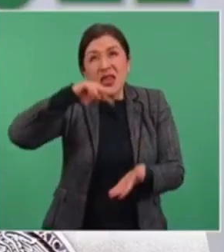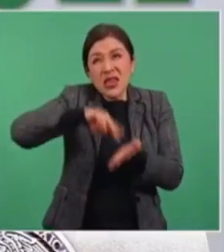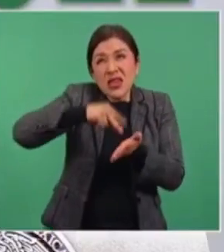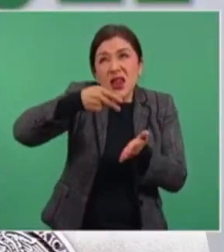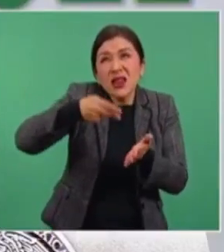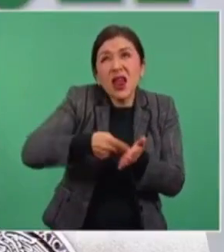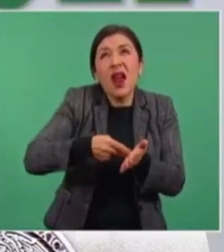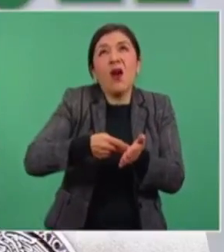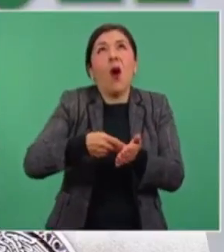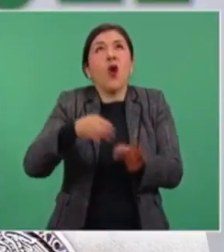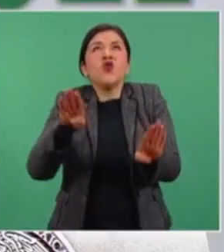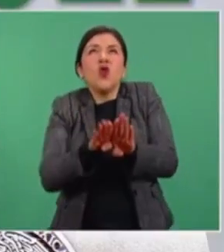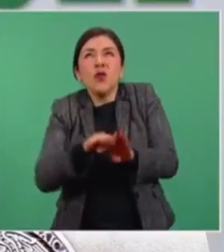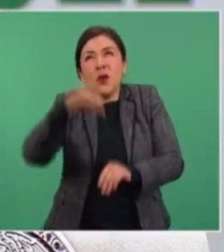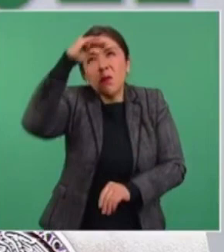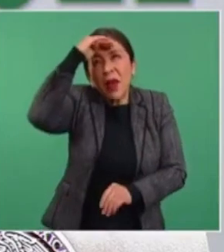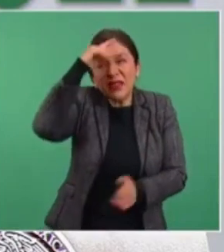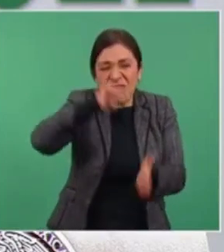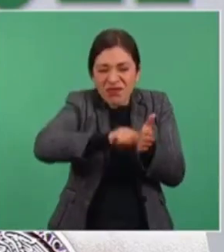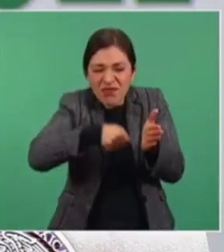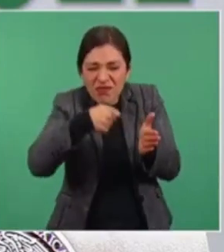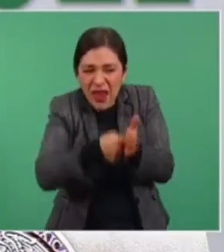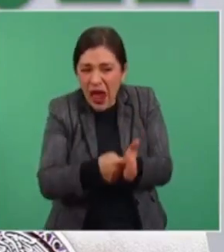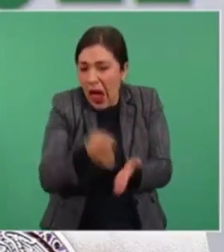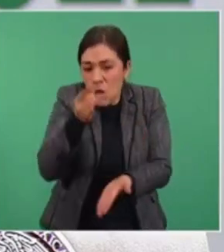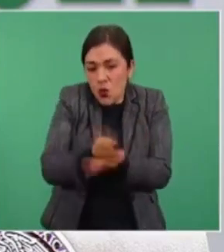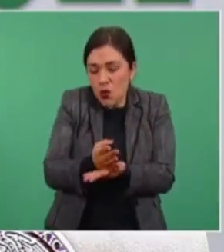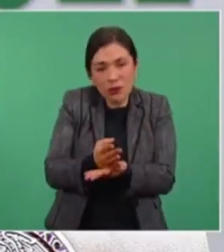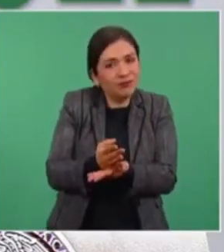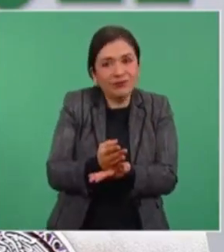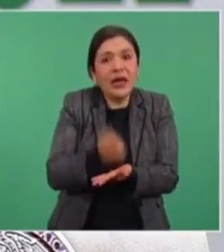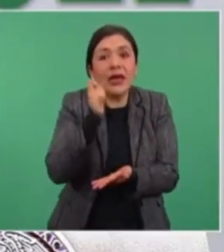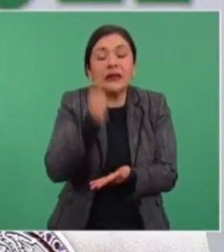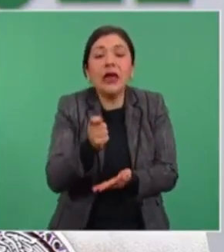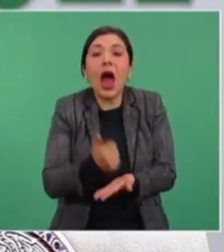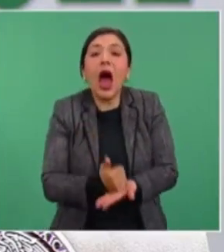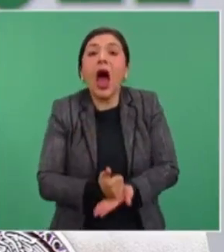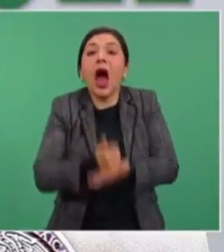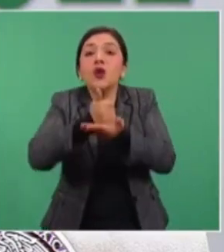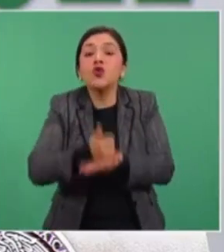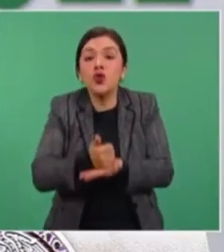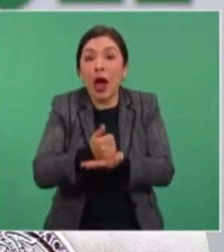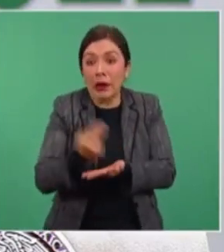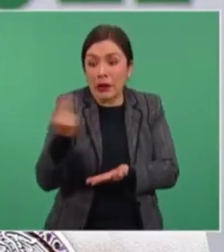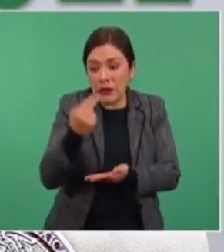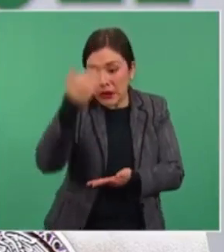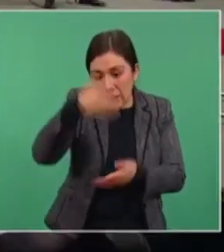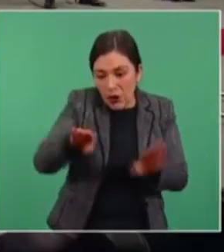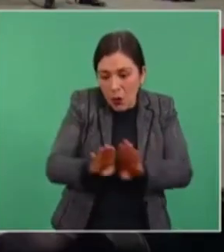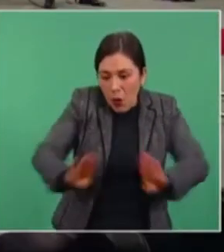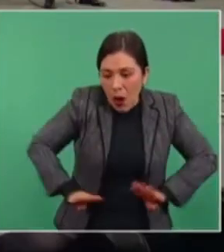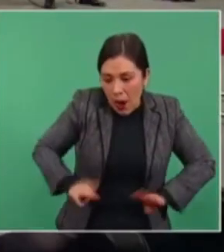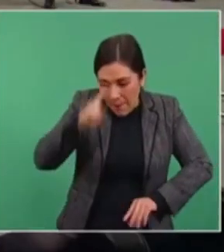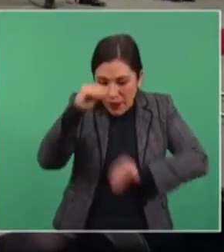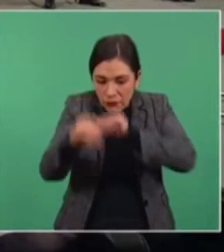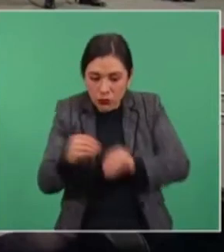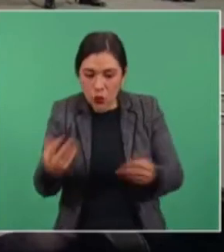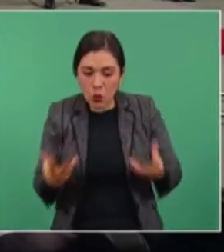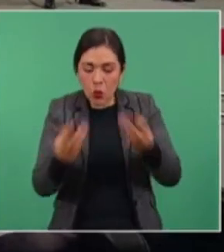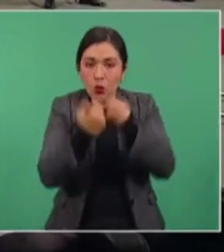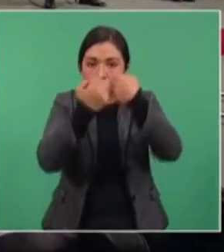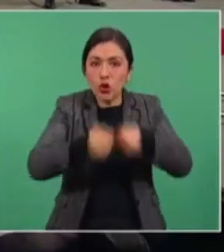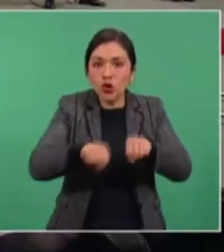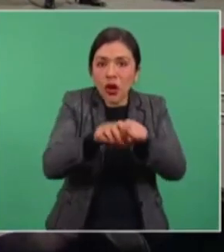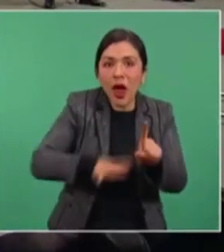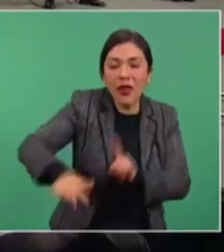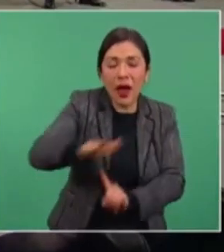herramienta, y que la sabiduría exige de sensibilidad para aplicarla en la forma más conveniente para la sociedad, ha tenido